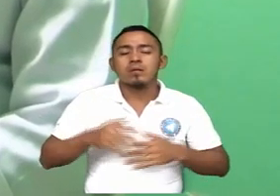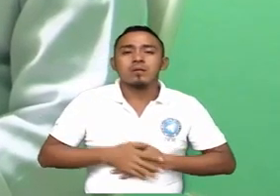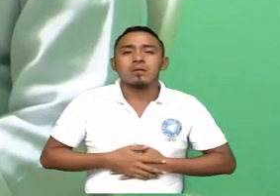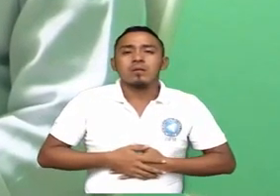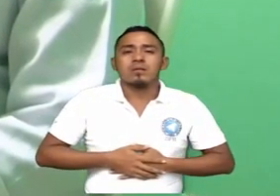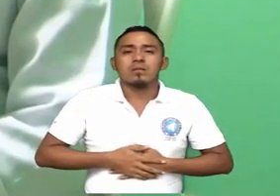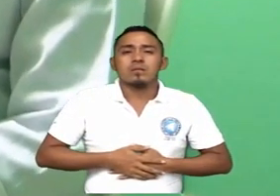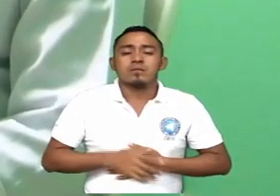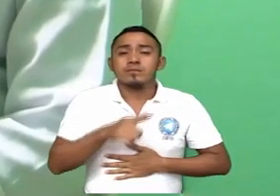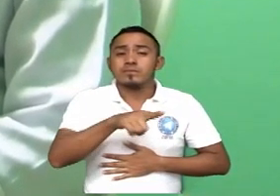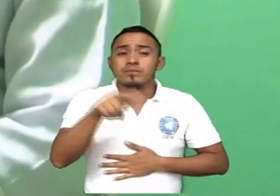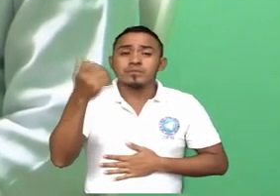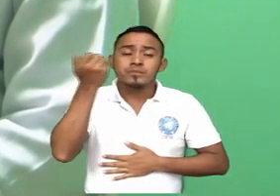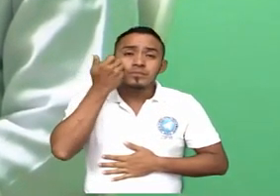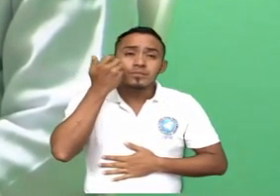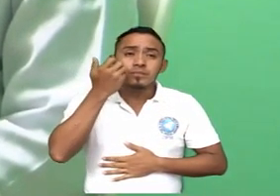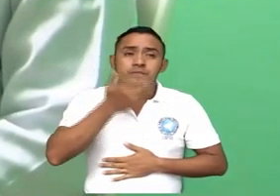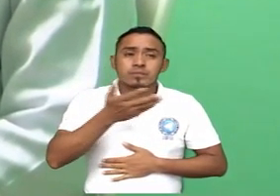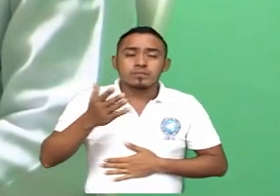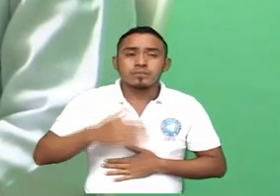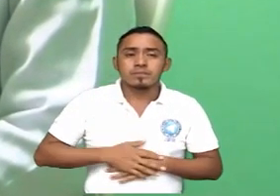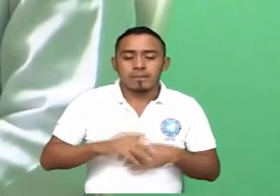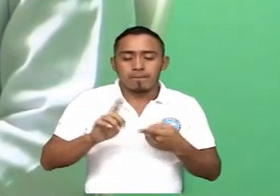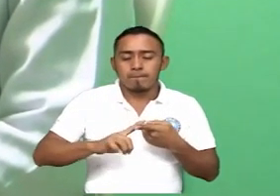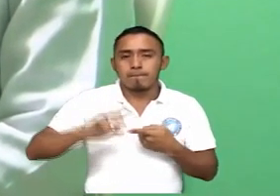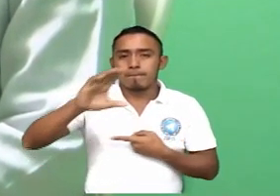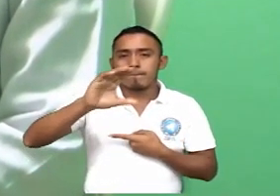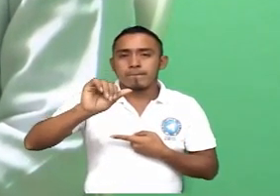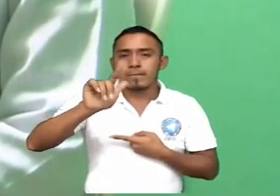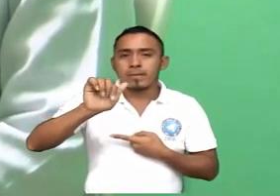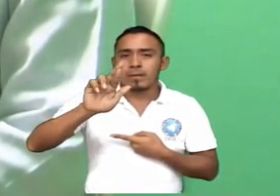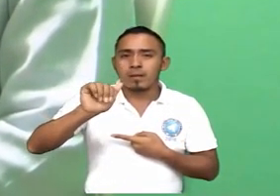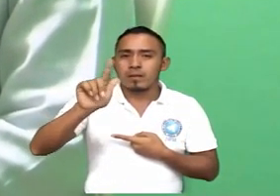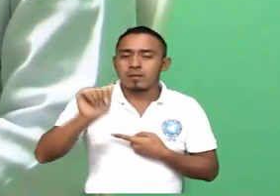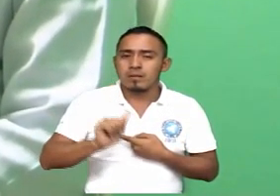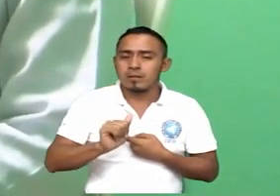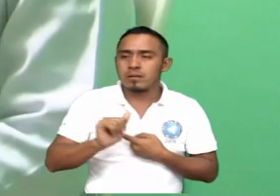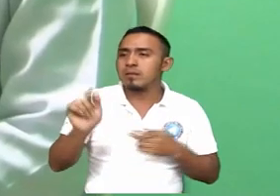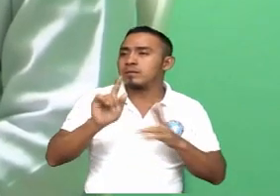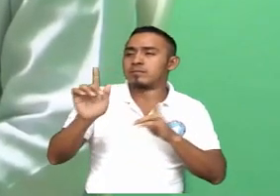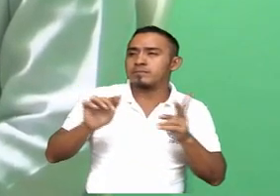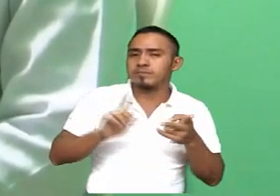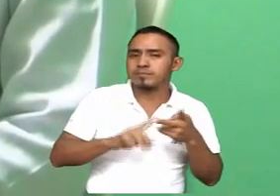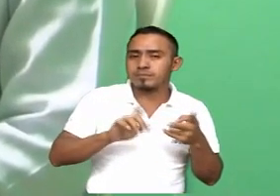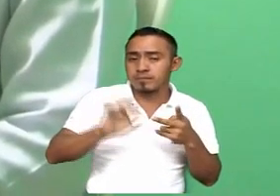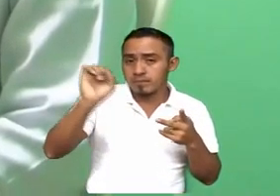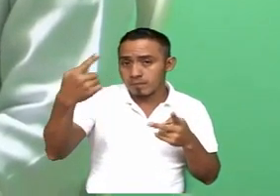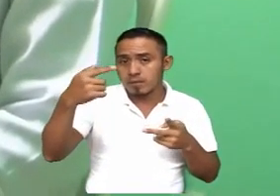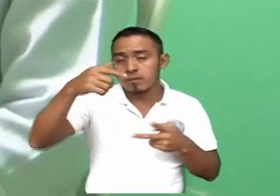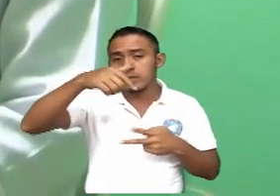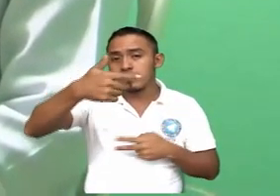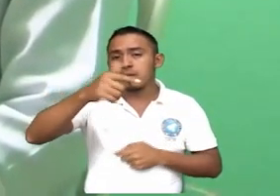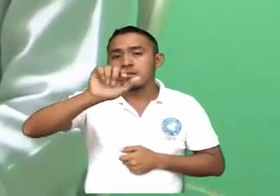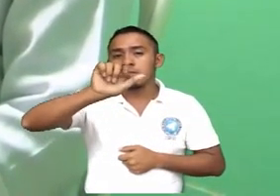enfermedades, bueno, la catarata. Hablemos del glaucoma, doctora. Glaucoma, por ejemplo,